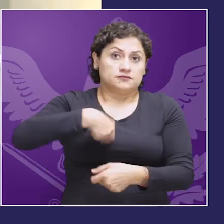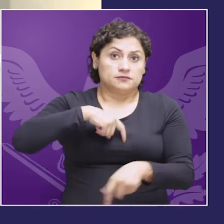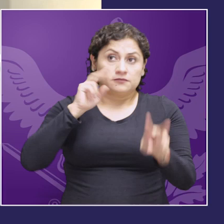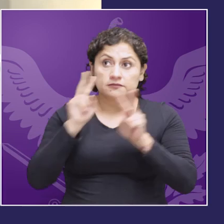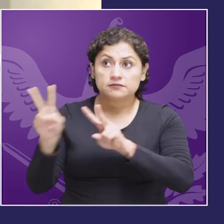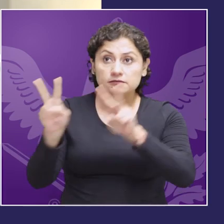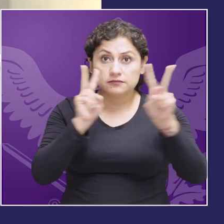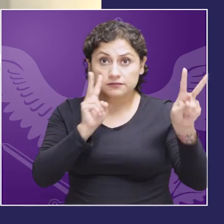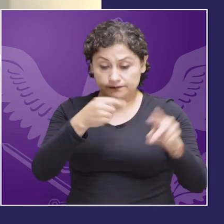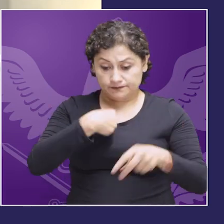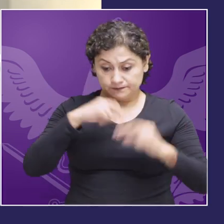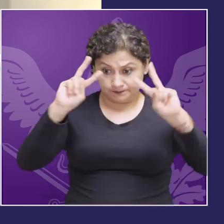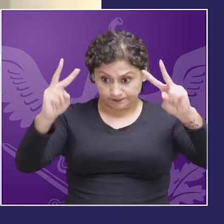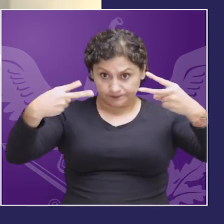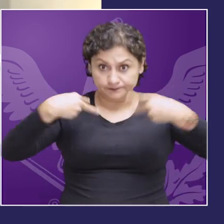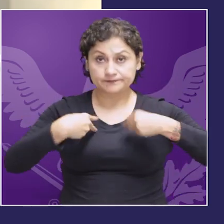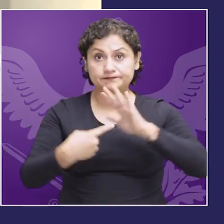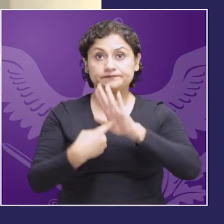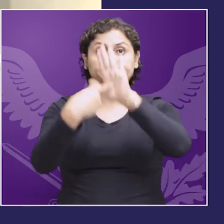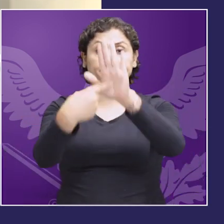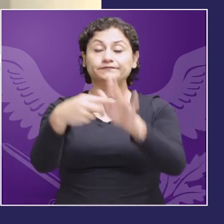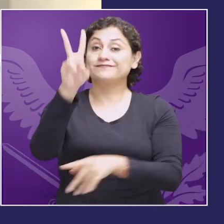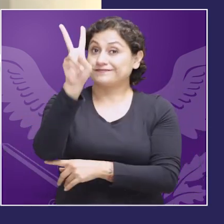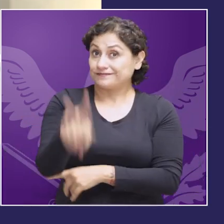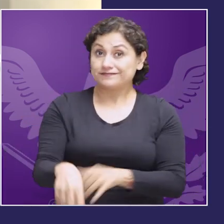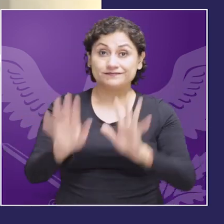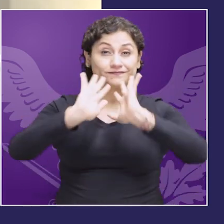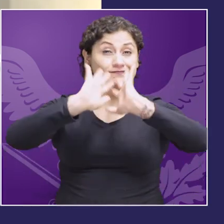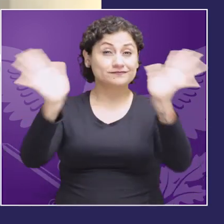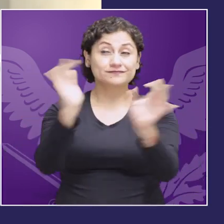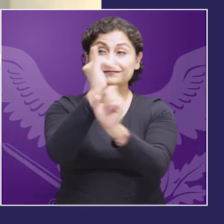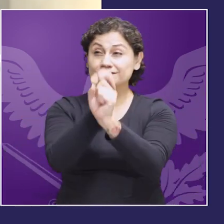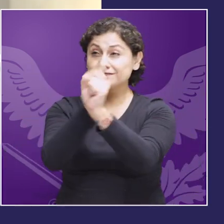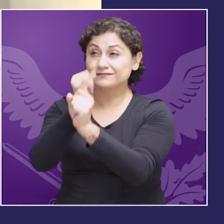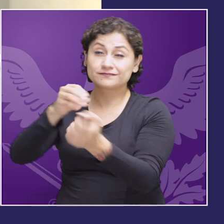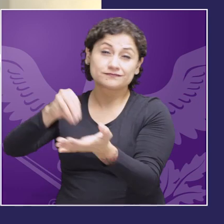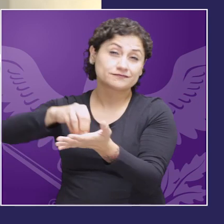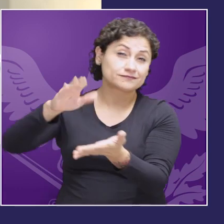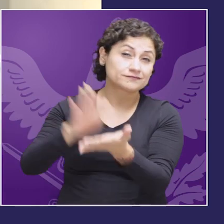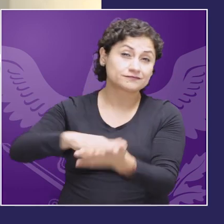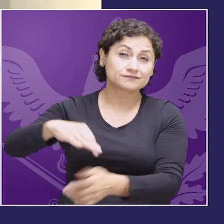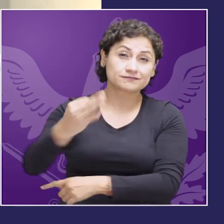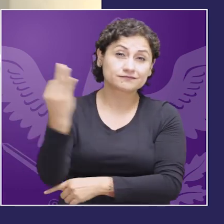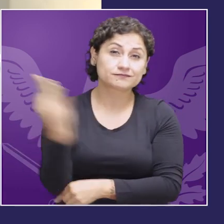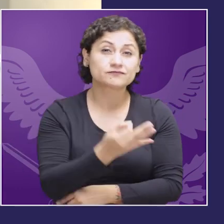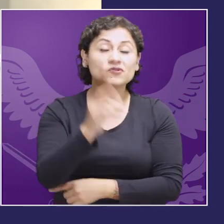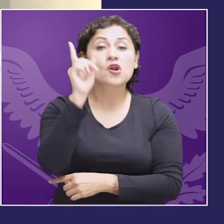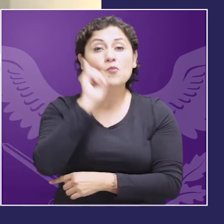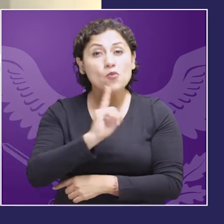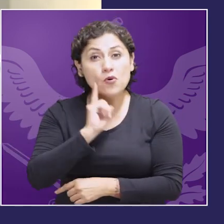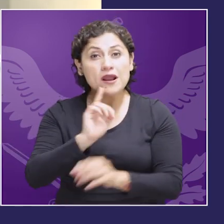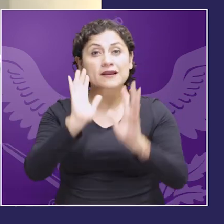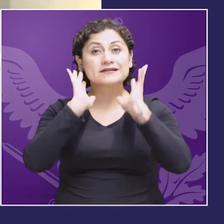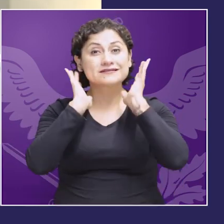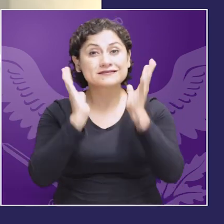mujeres no estamos en los espacios tomando decisiones, no nos llevamos la mirada de lo que está sucediendo. O sea,